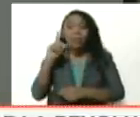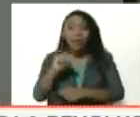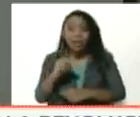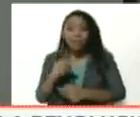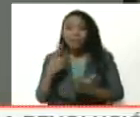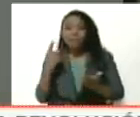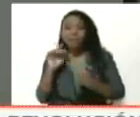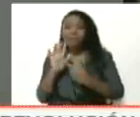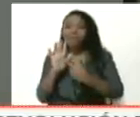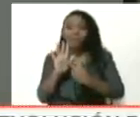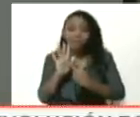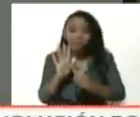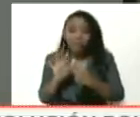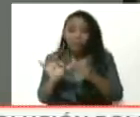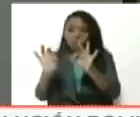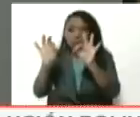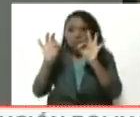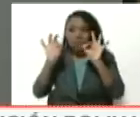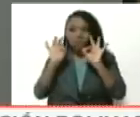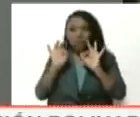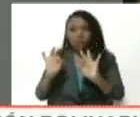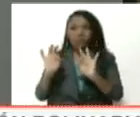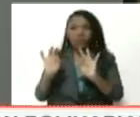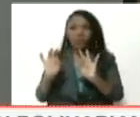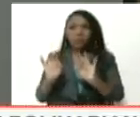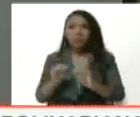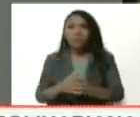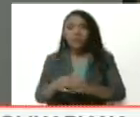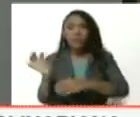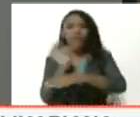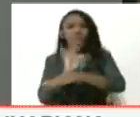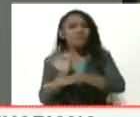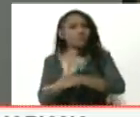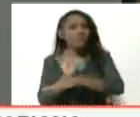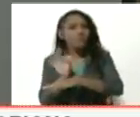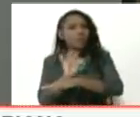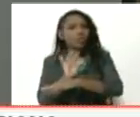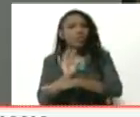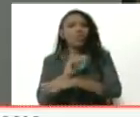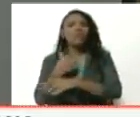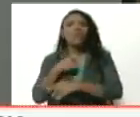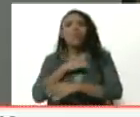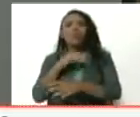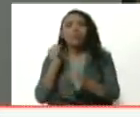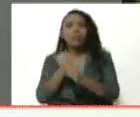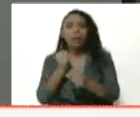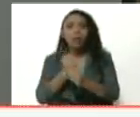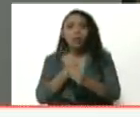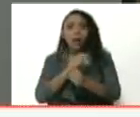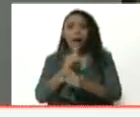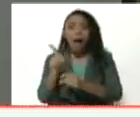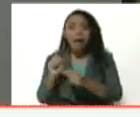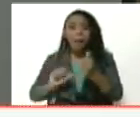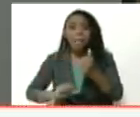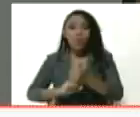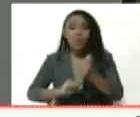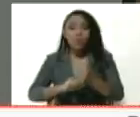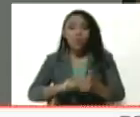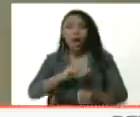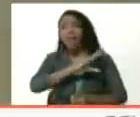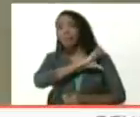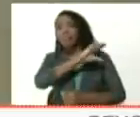destacar especialmente el funcionamiento de nuestros trabajadores que estuvieron allí, al